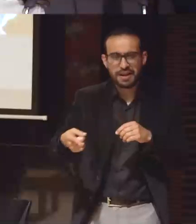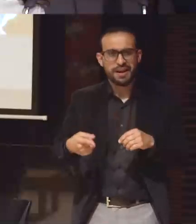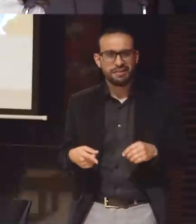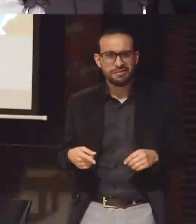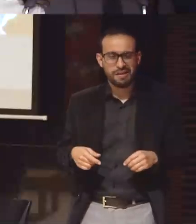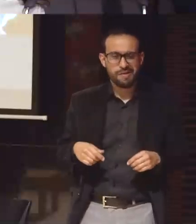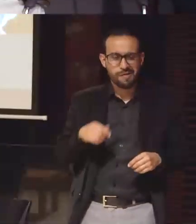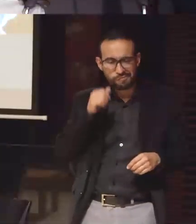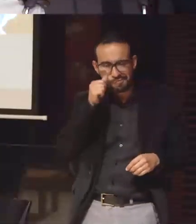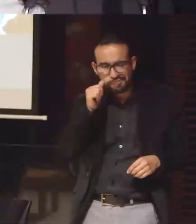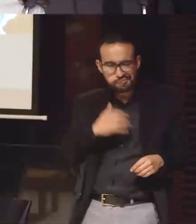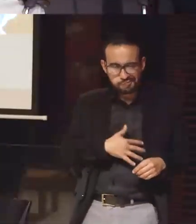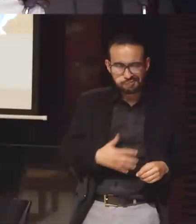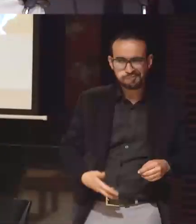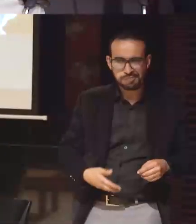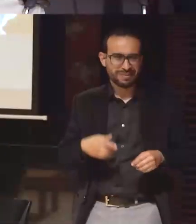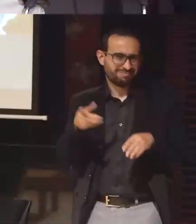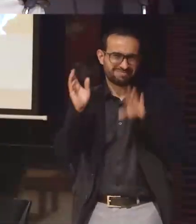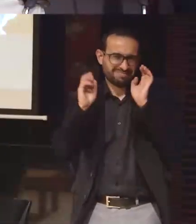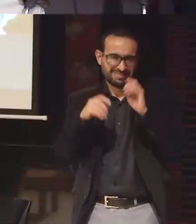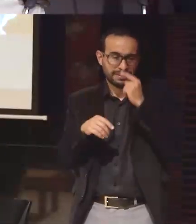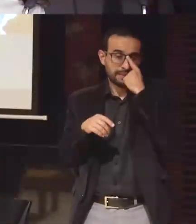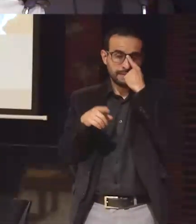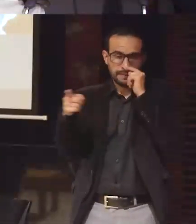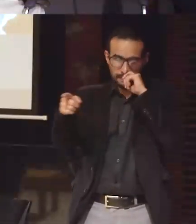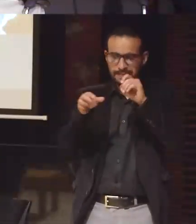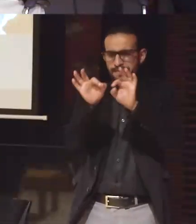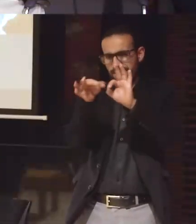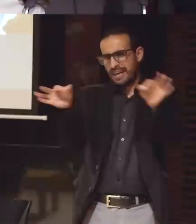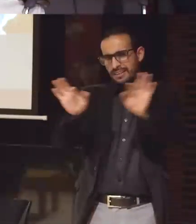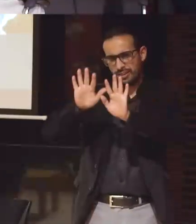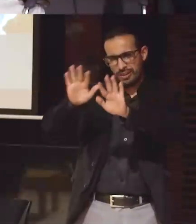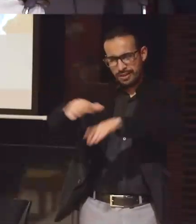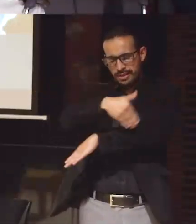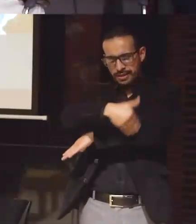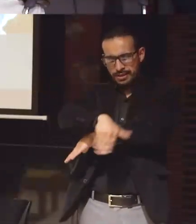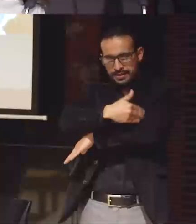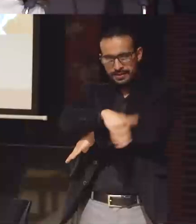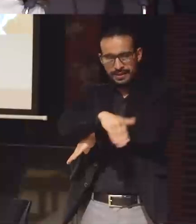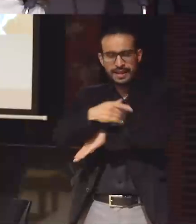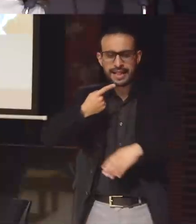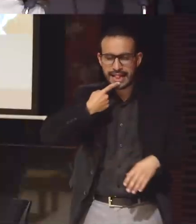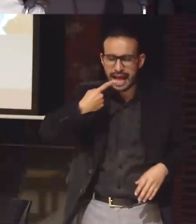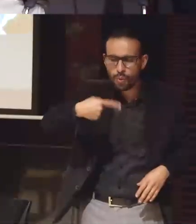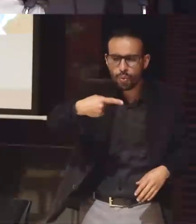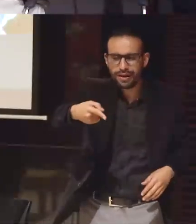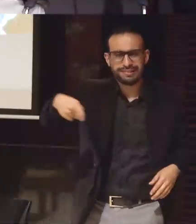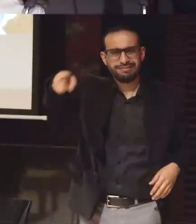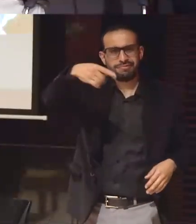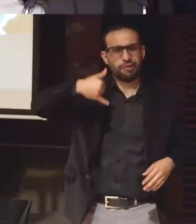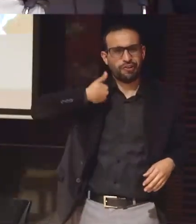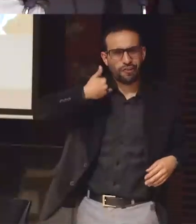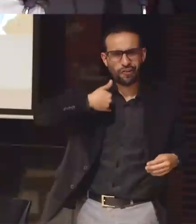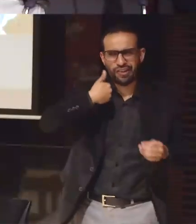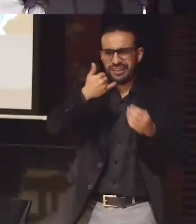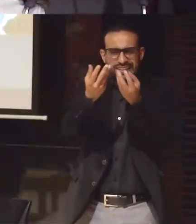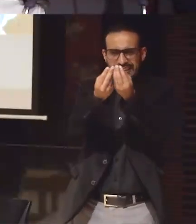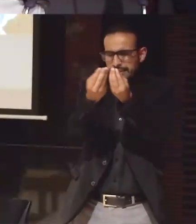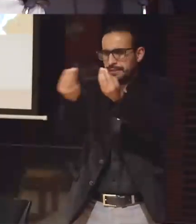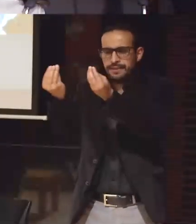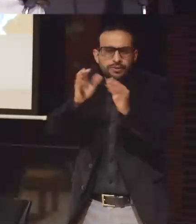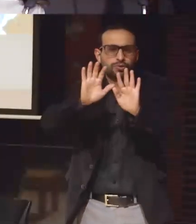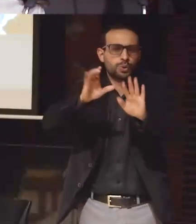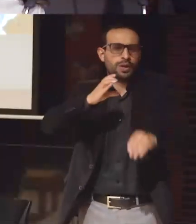primeras en el puesto, háblese de las embarazadas, y cosas de ese estilo. Como muy en el lenguaje de estos jóvenes y de estos colectivos con características